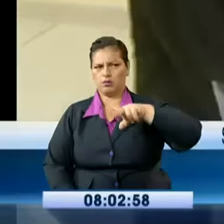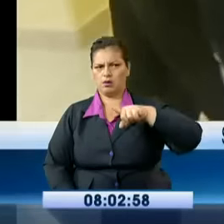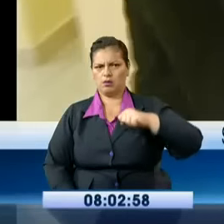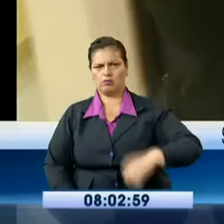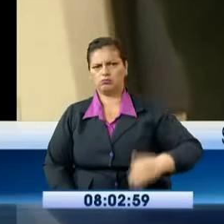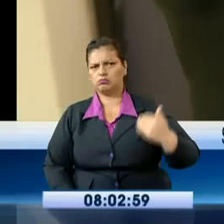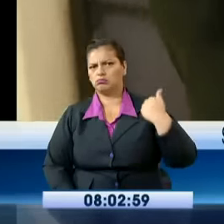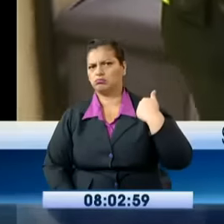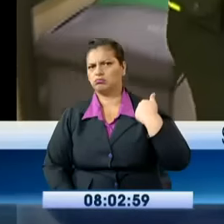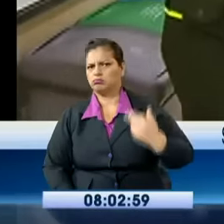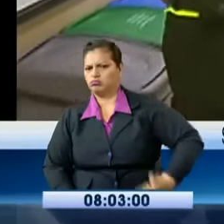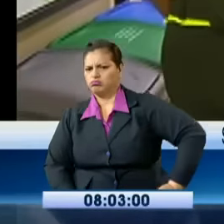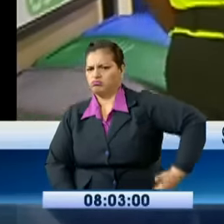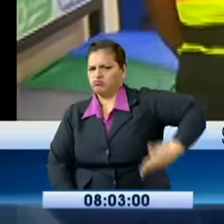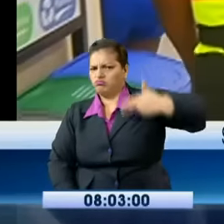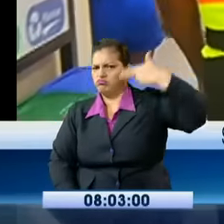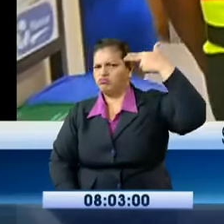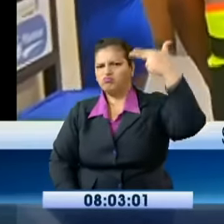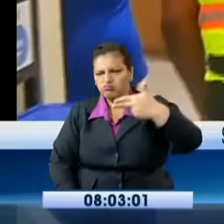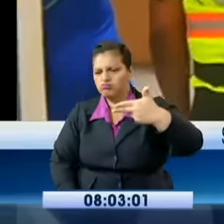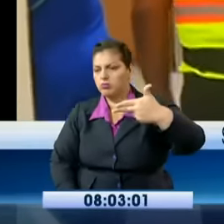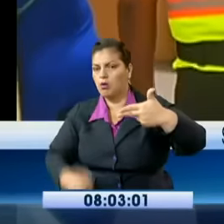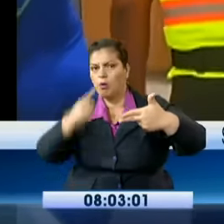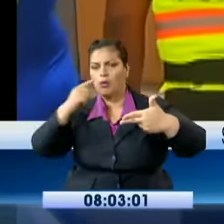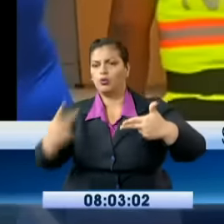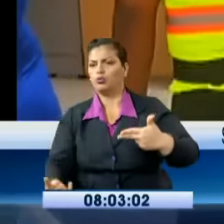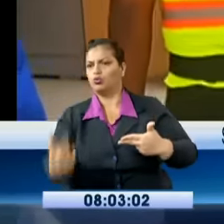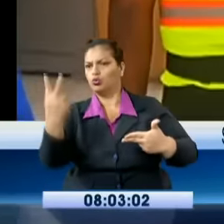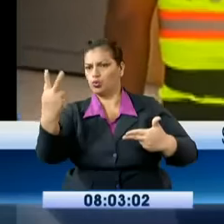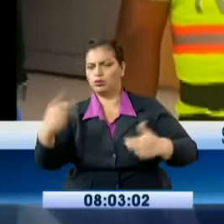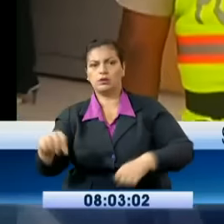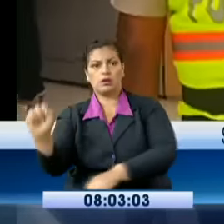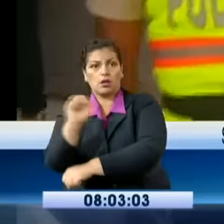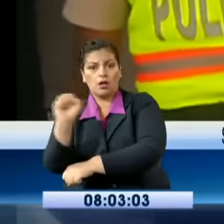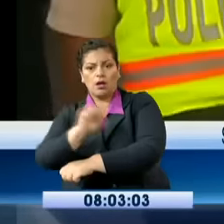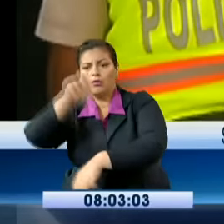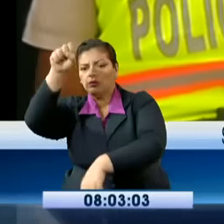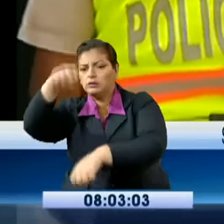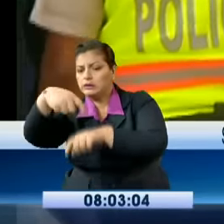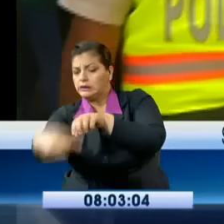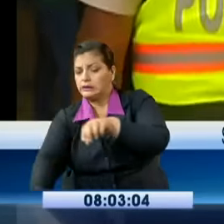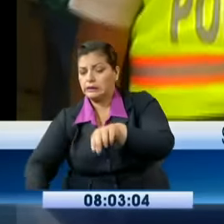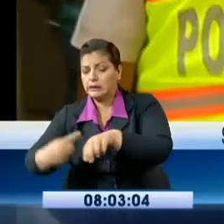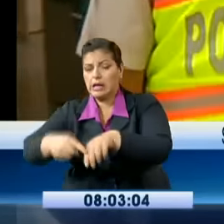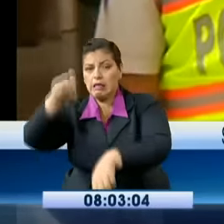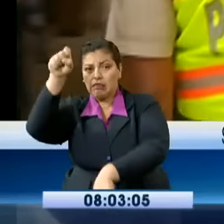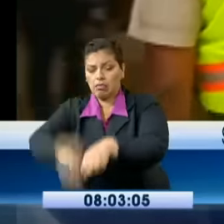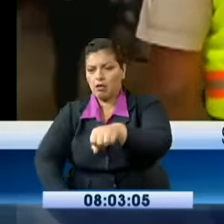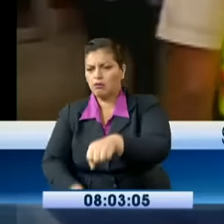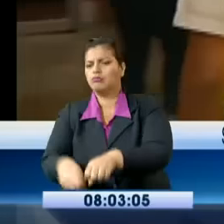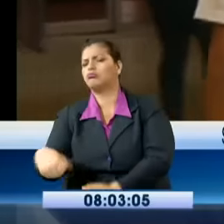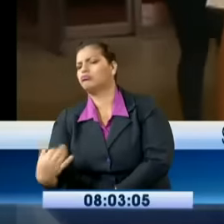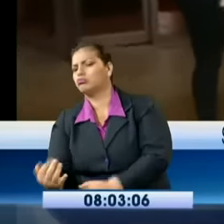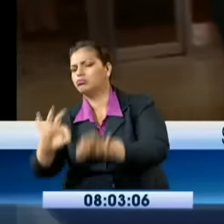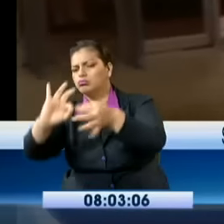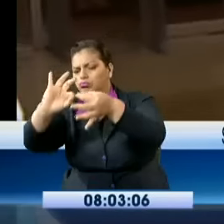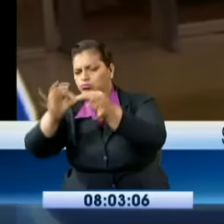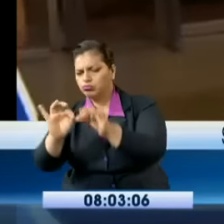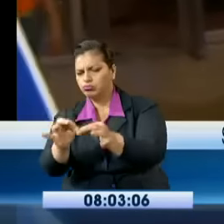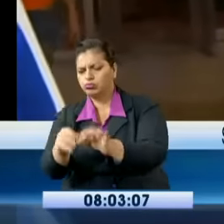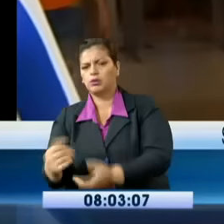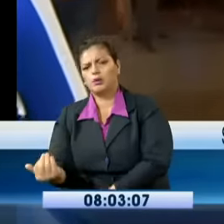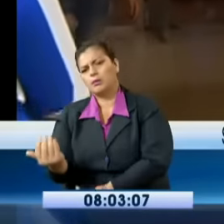sus pertenencias a 2 hombres que esperaban el arreglo de un neumático fuera de una vulcanizadora ubicada en la 29 y la